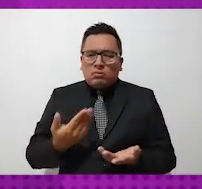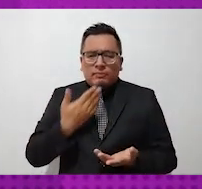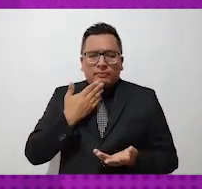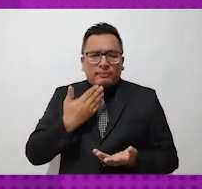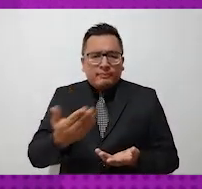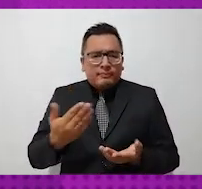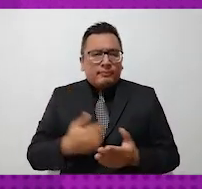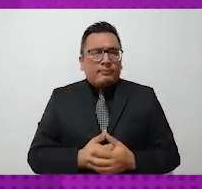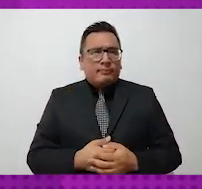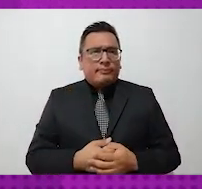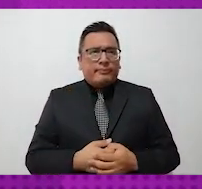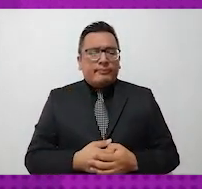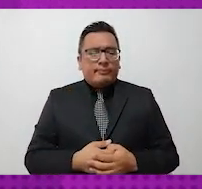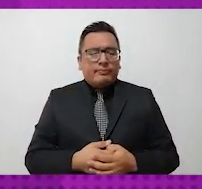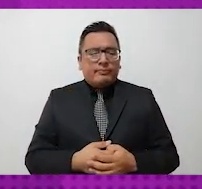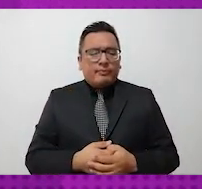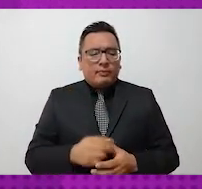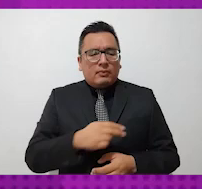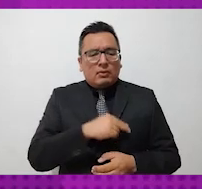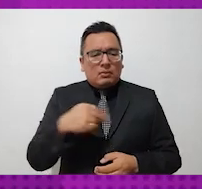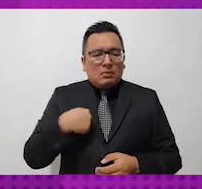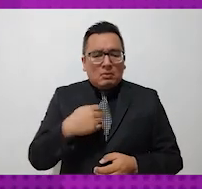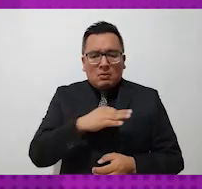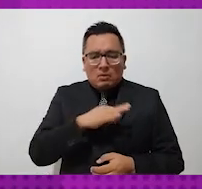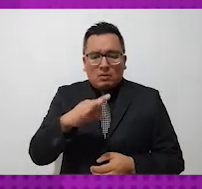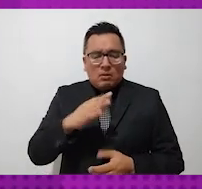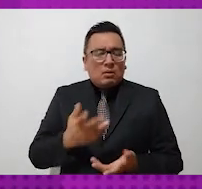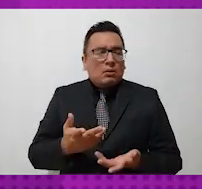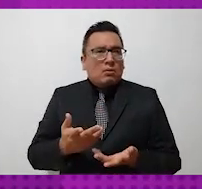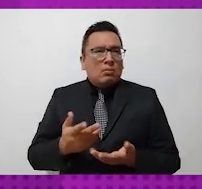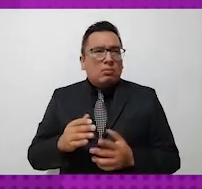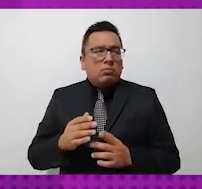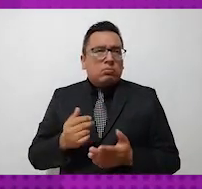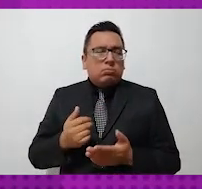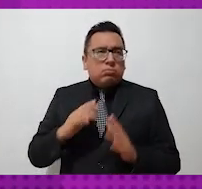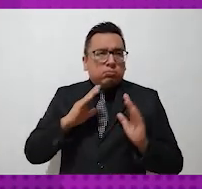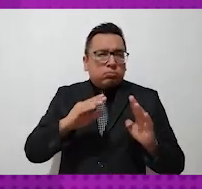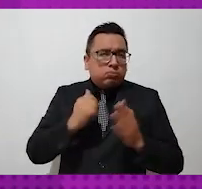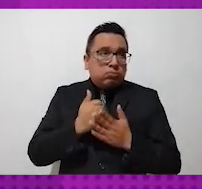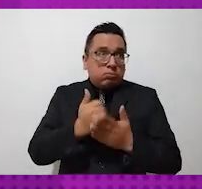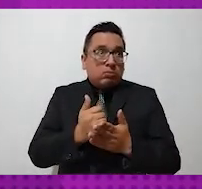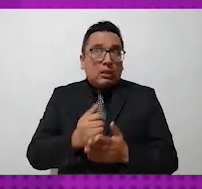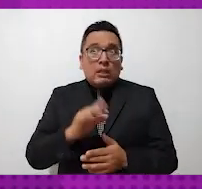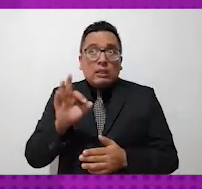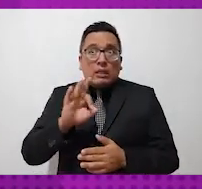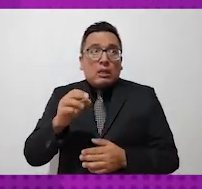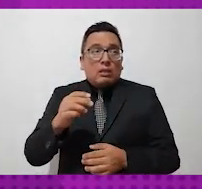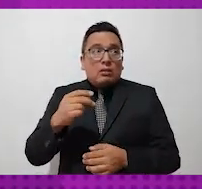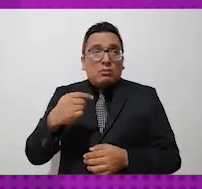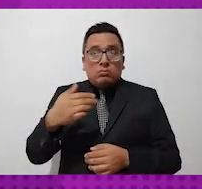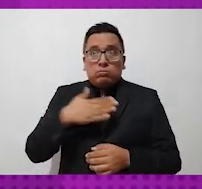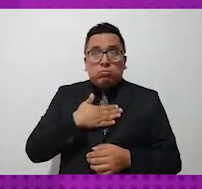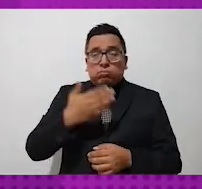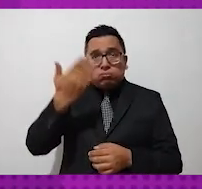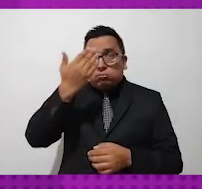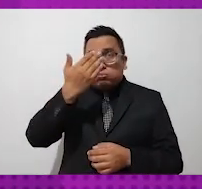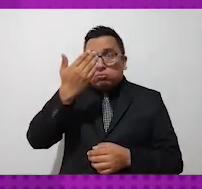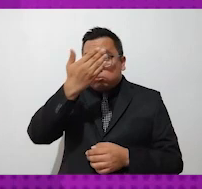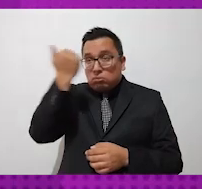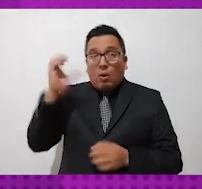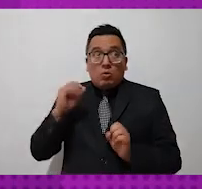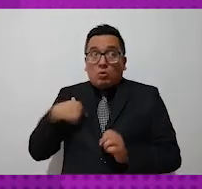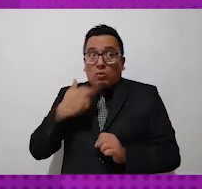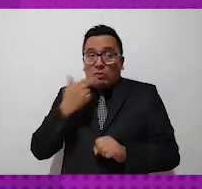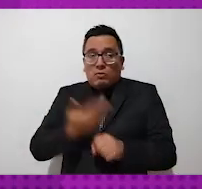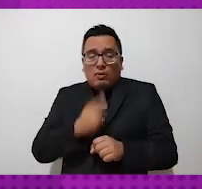apertura ahí sigue, o sea, podemos guiarlos. Si no es algo que nos compete a nosotros, pues podemos guiarlos de qué manera los